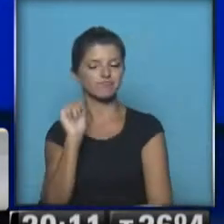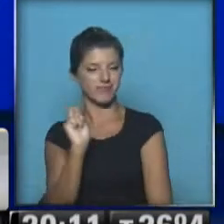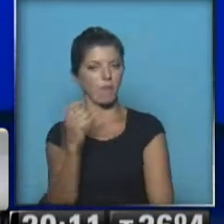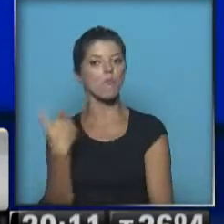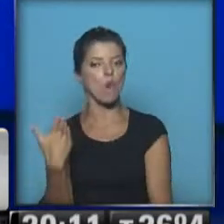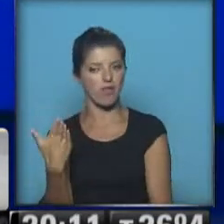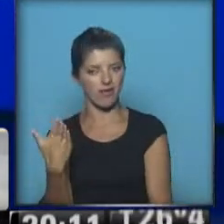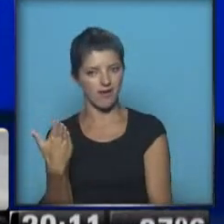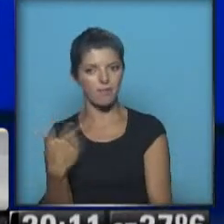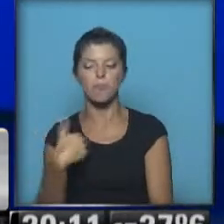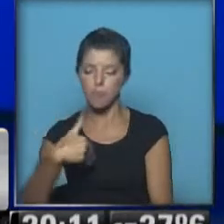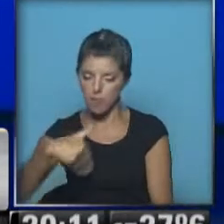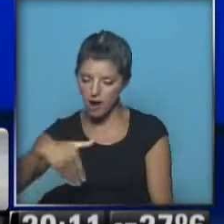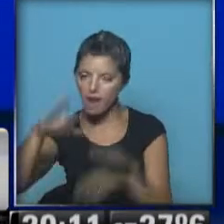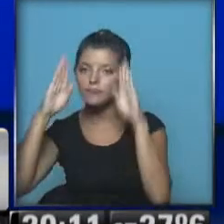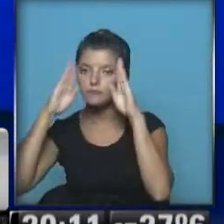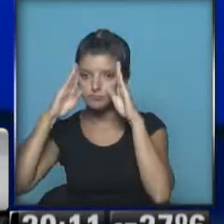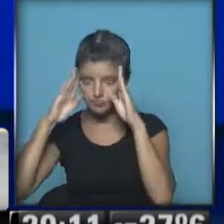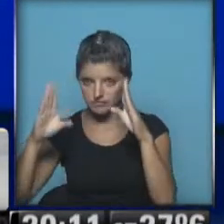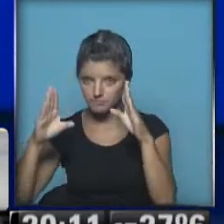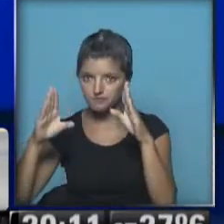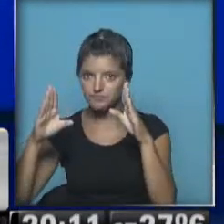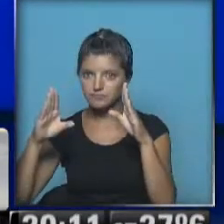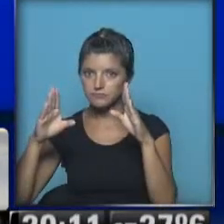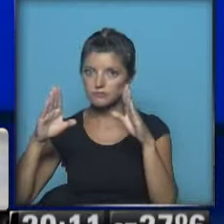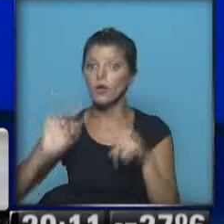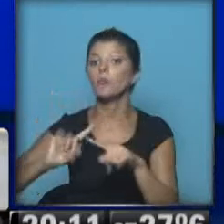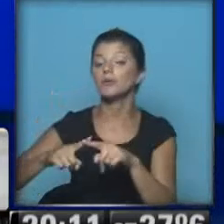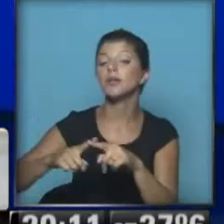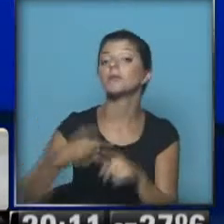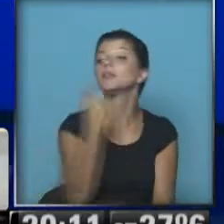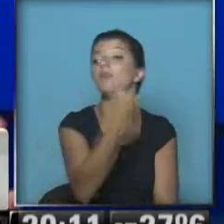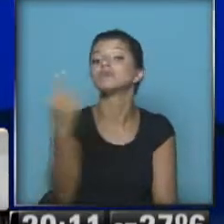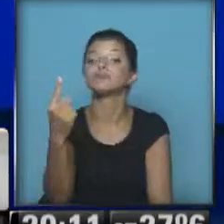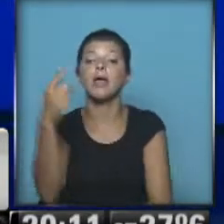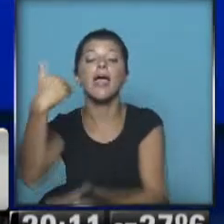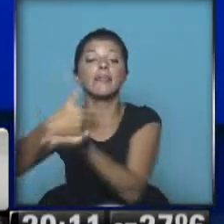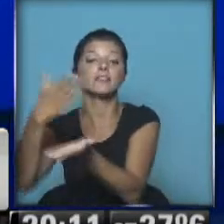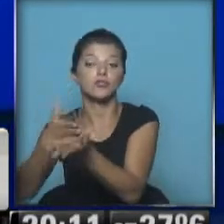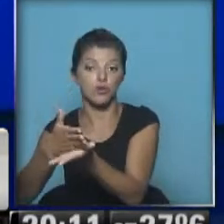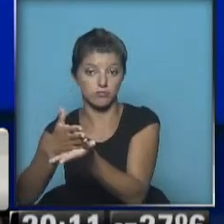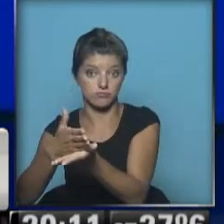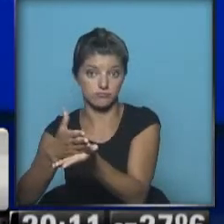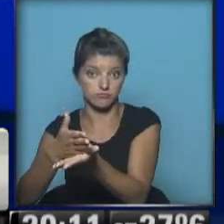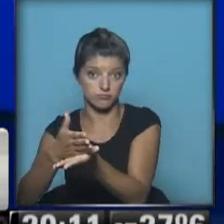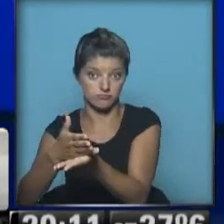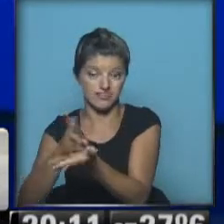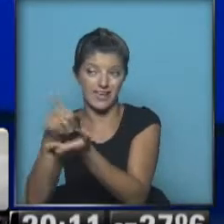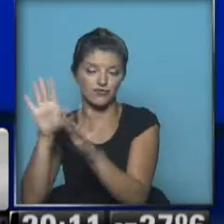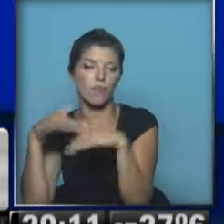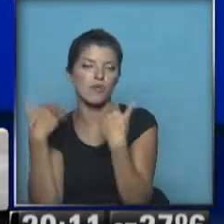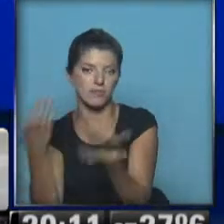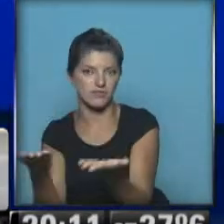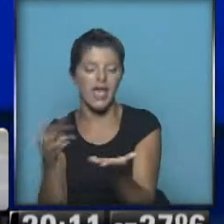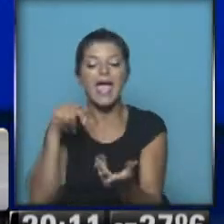de procesar, digamos, y de traducir políticamente las aspiraciones del sector de los argentinos que se pronuncia en favor de